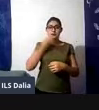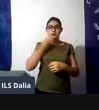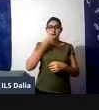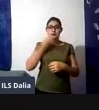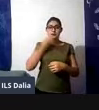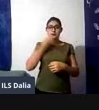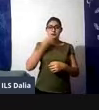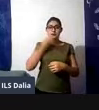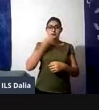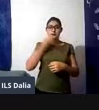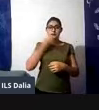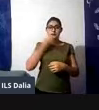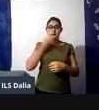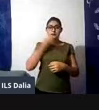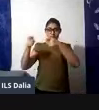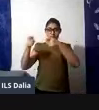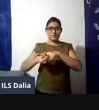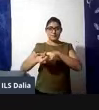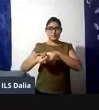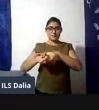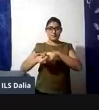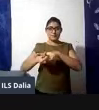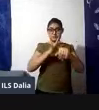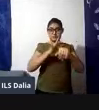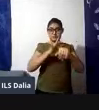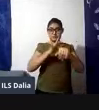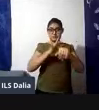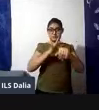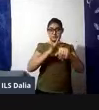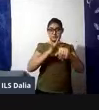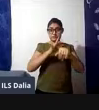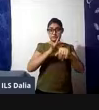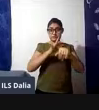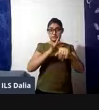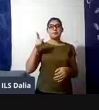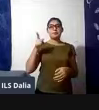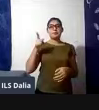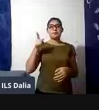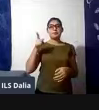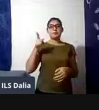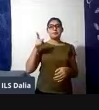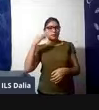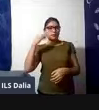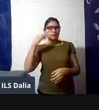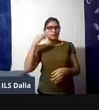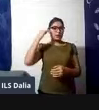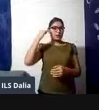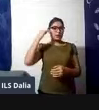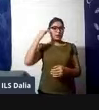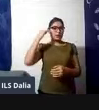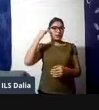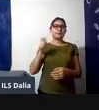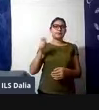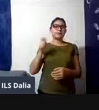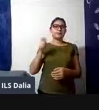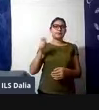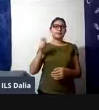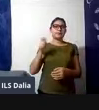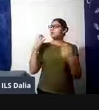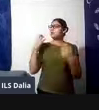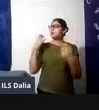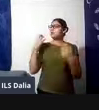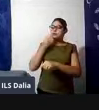mediador escolar entre sus compañeros para evitar el bullying. Pronto todos comenzaron a llamarlo chismoso y maricón. Lo